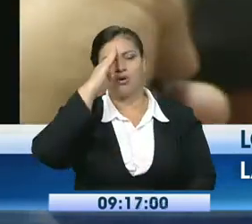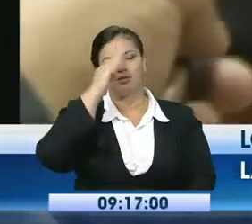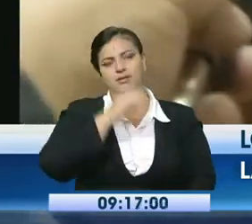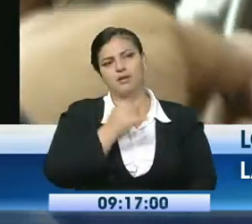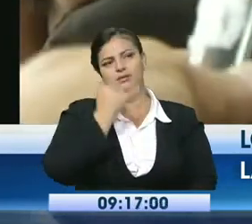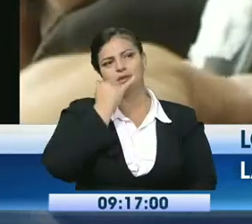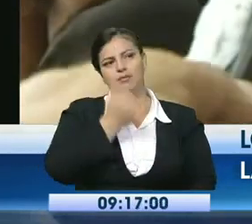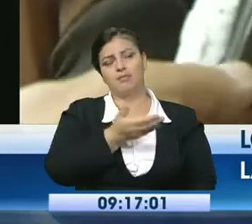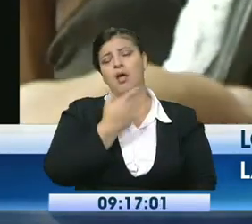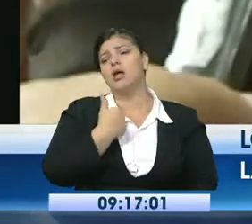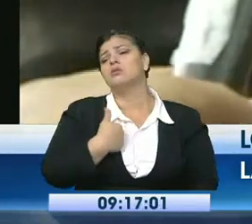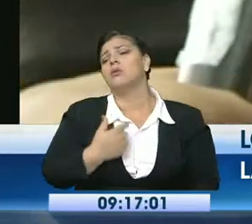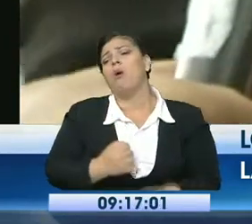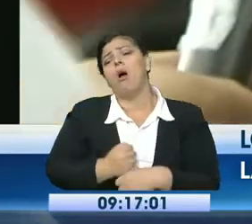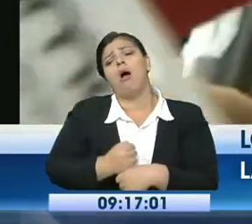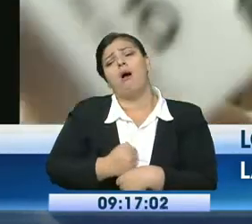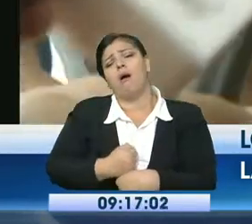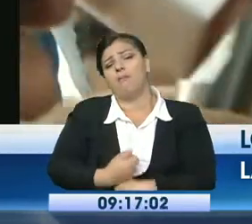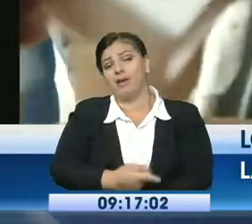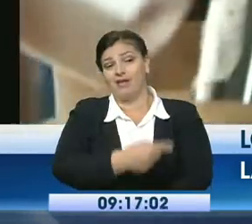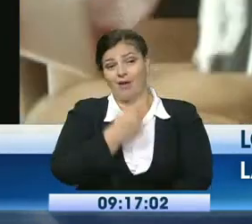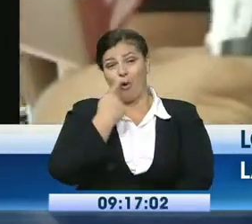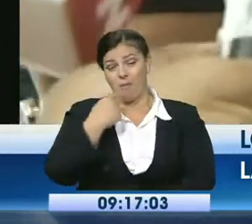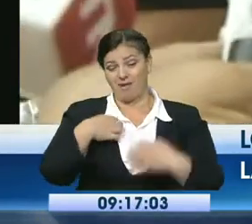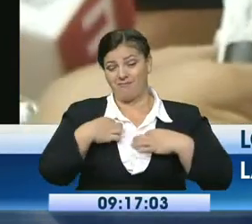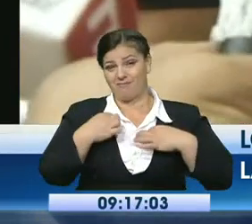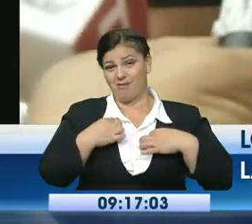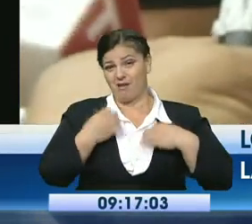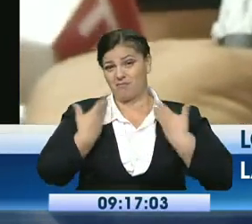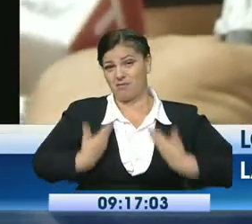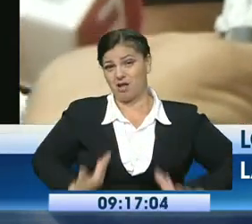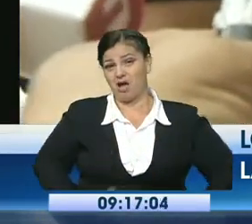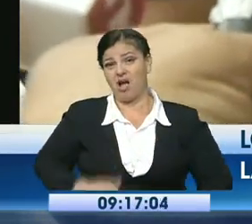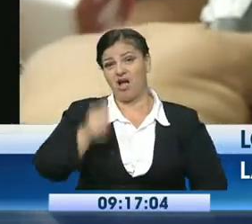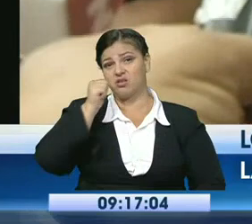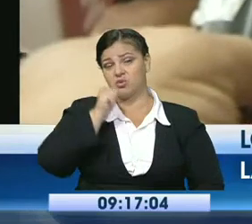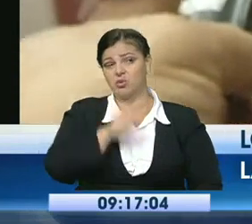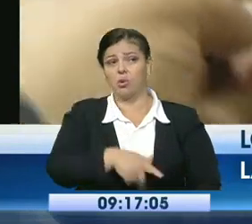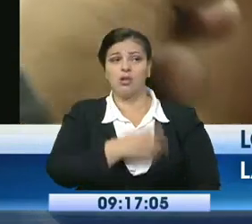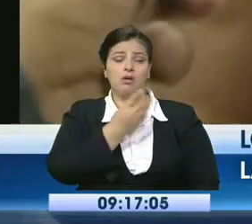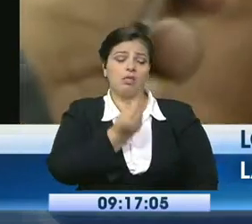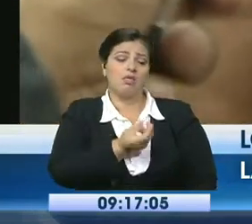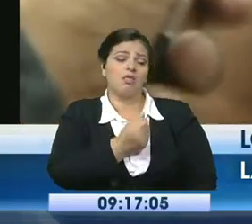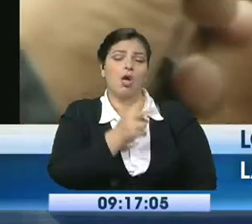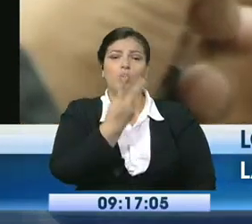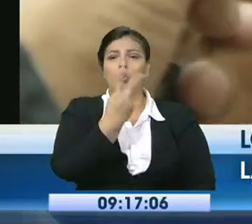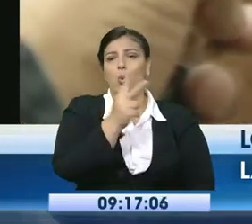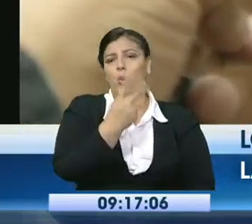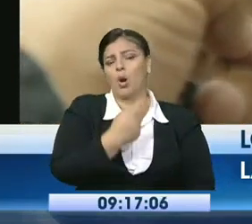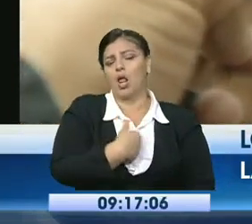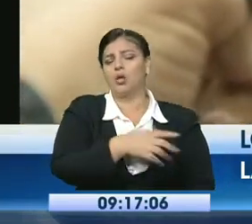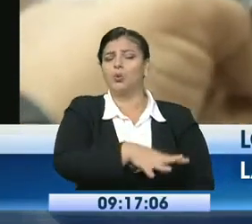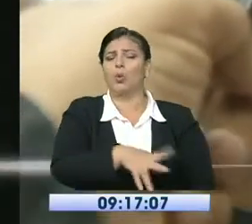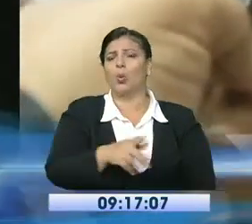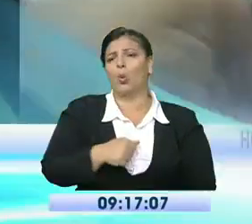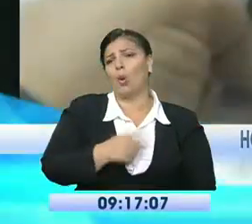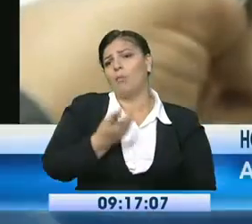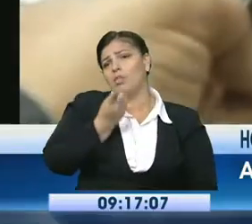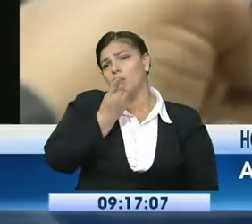Tenía hambre y le cogí al chico de Celeste, le cogí para desayunar. ¿Cuánto le cogió? $2, pero se me